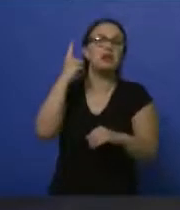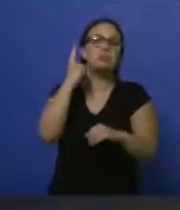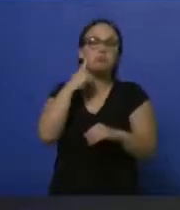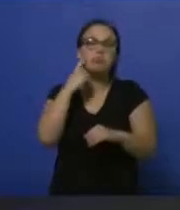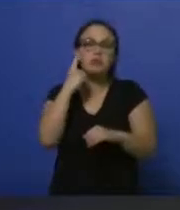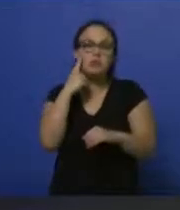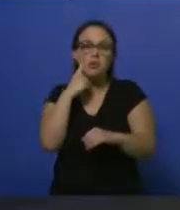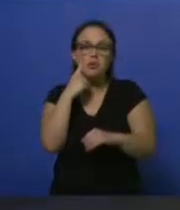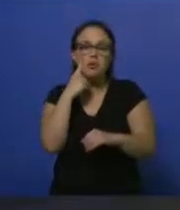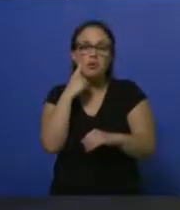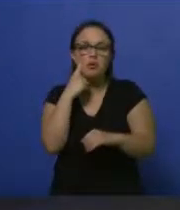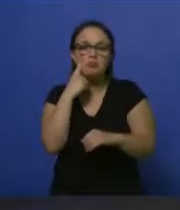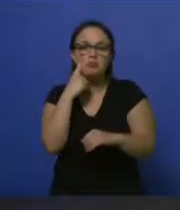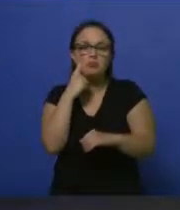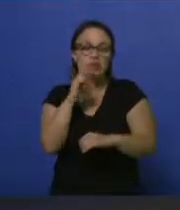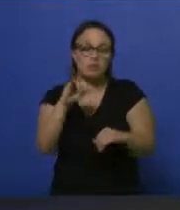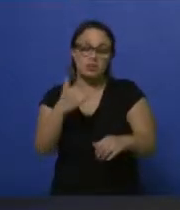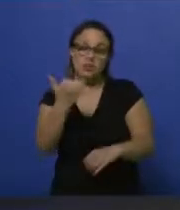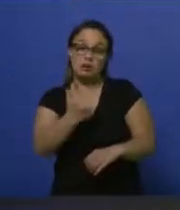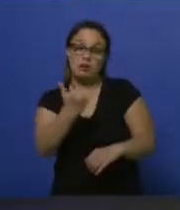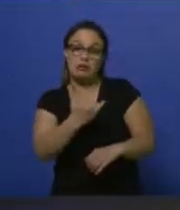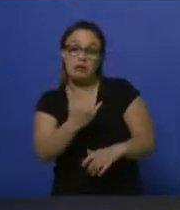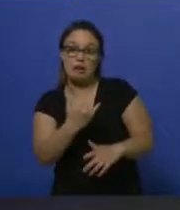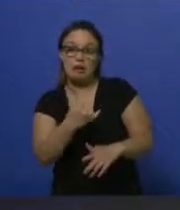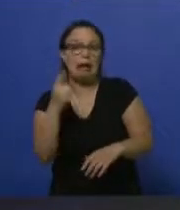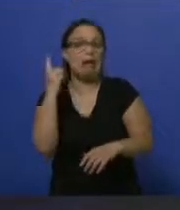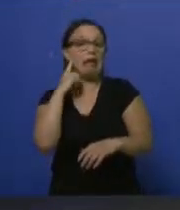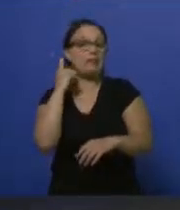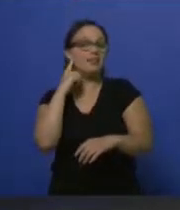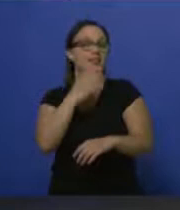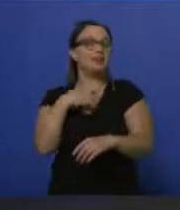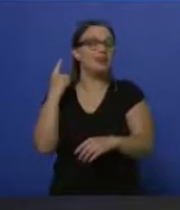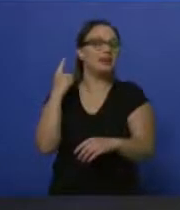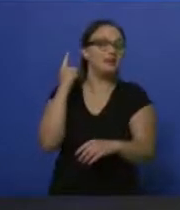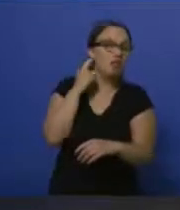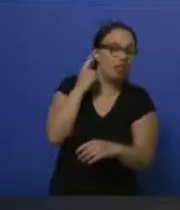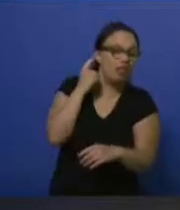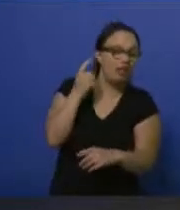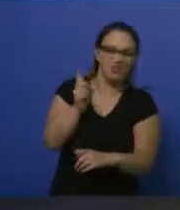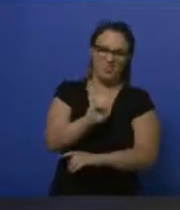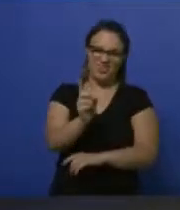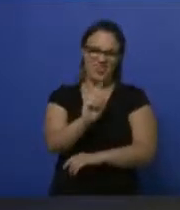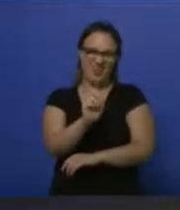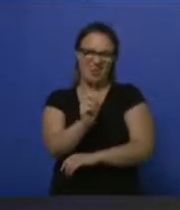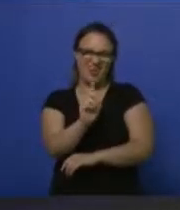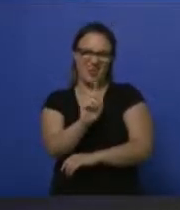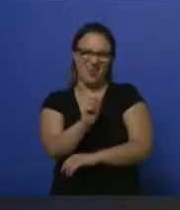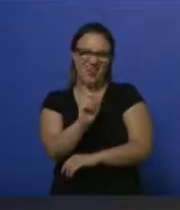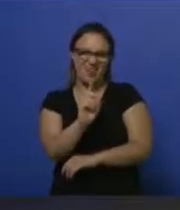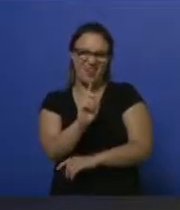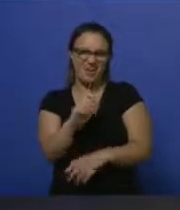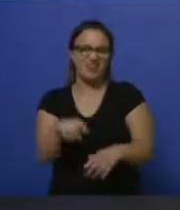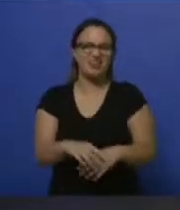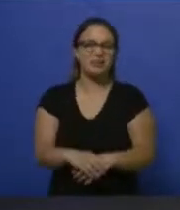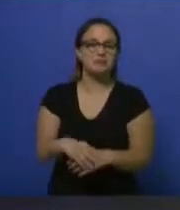directo y por ahí hay información, no hay problema. ¿Hace falta que el director te cuide si sabemos que no cuida? No le vamos a pedir peras a Olmos. ¿Para cómo voy a tener un